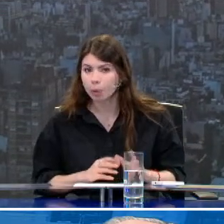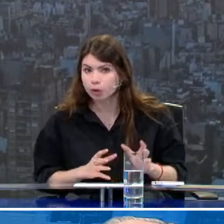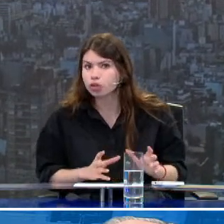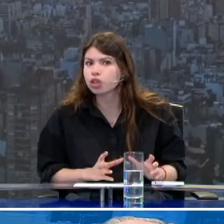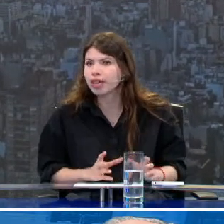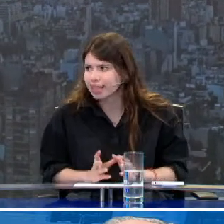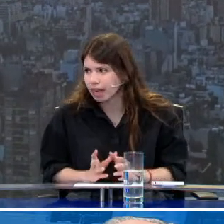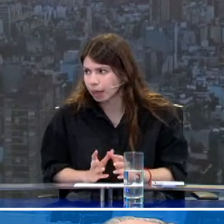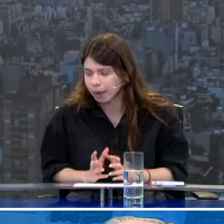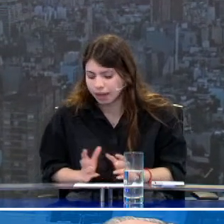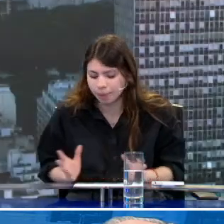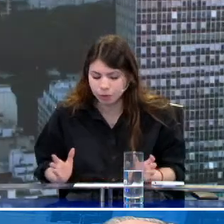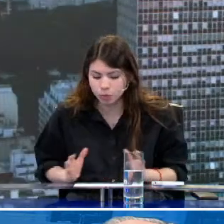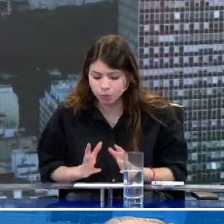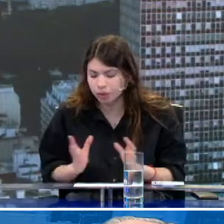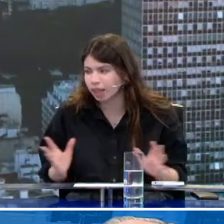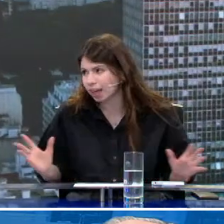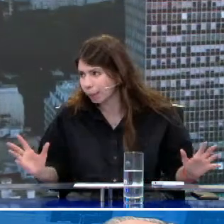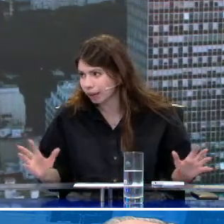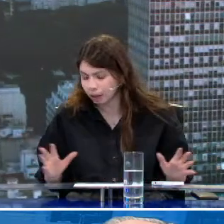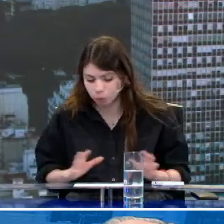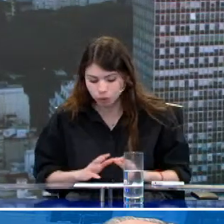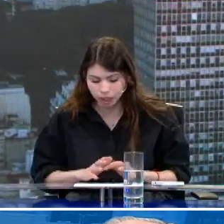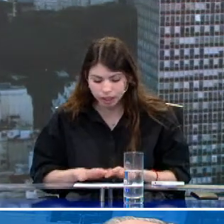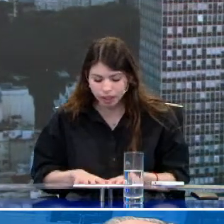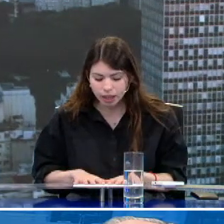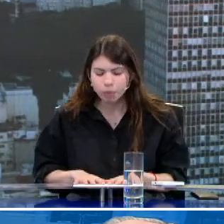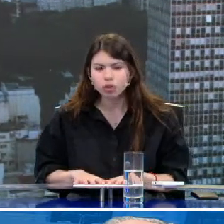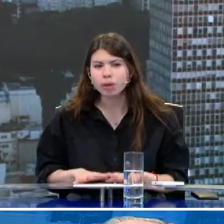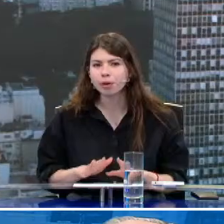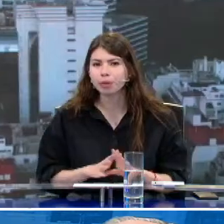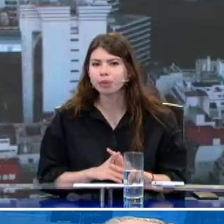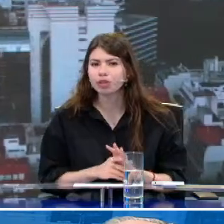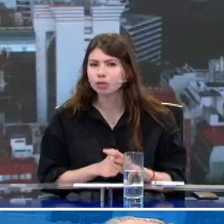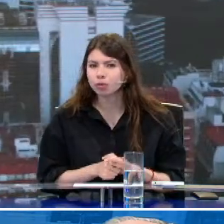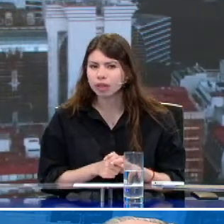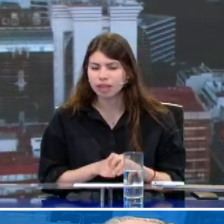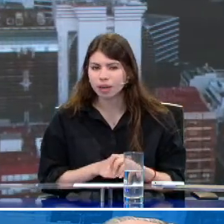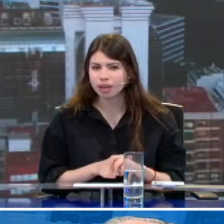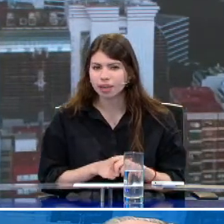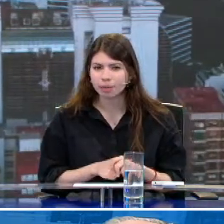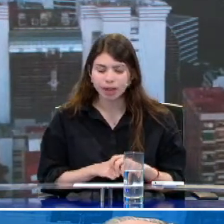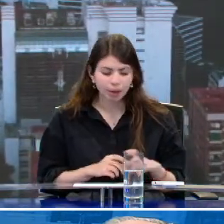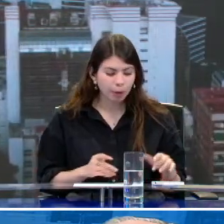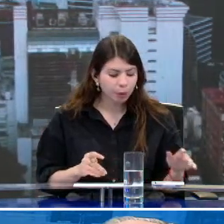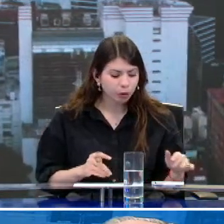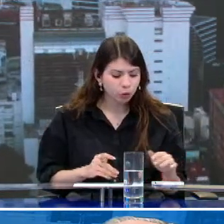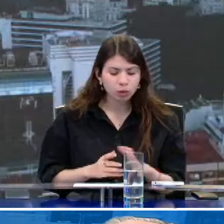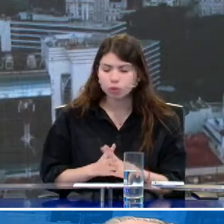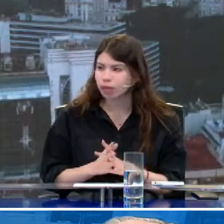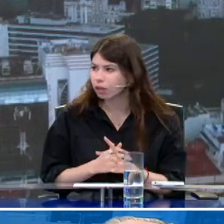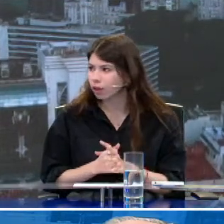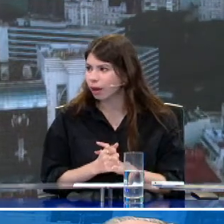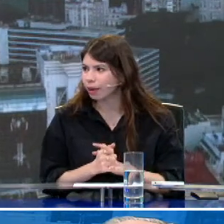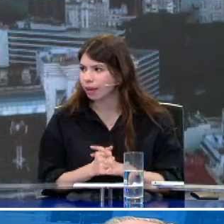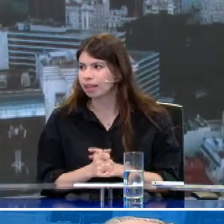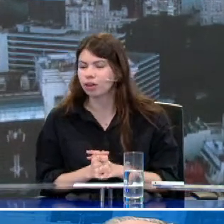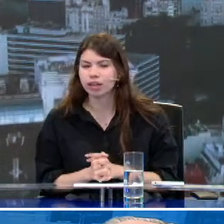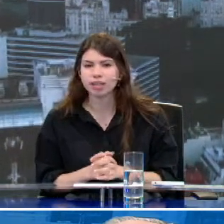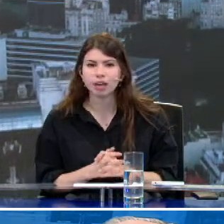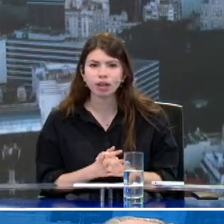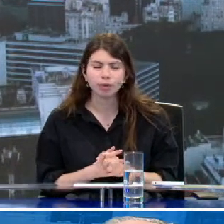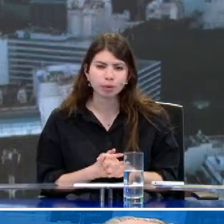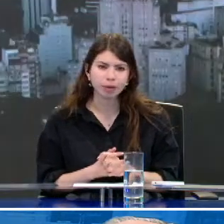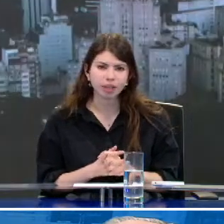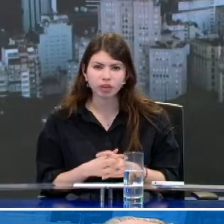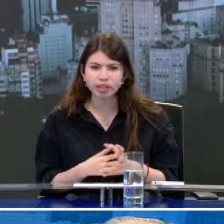de la oposición acérrima, que por supuesto que es la que más recluta. Muchas preguntas, yo tuve, un poco estuve chusmeando a ver de lo que